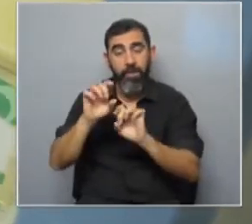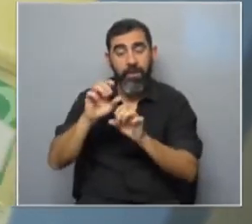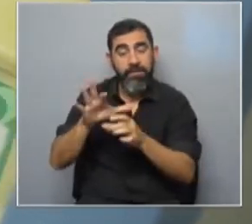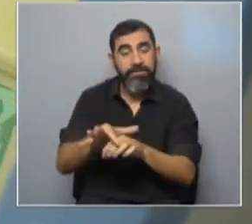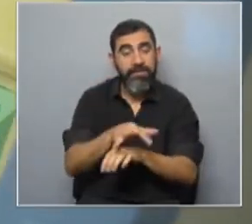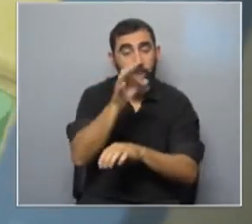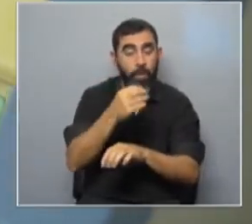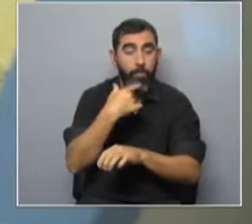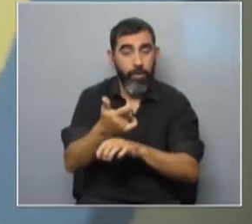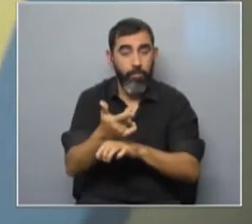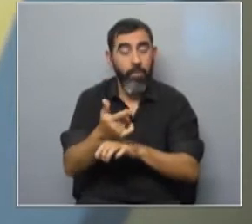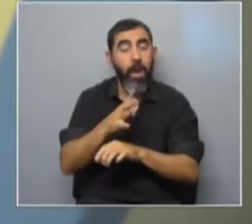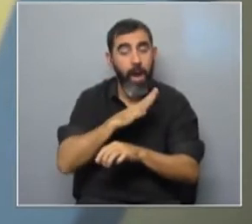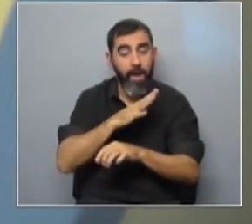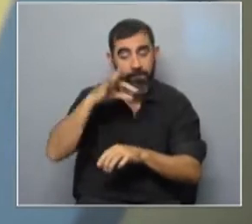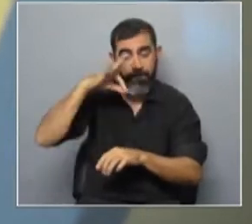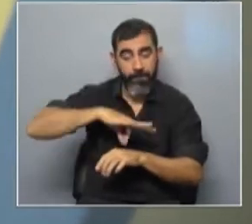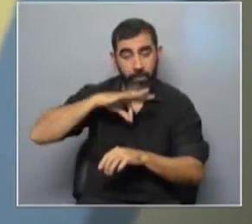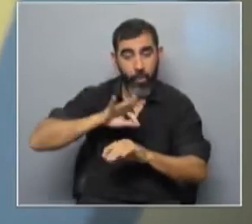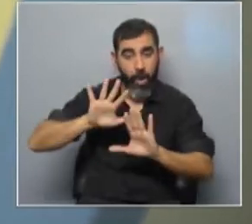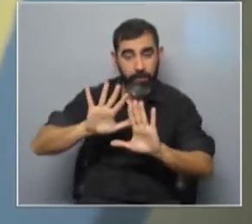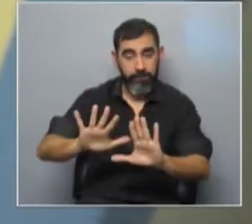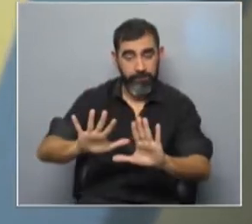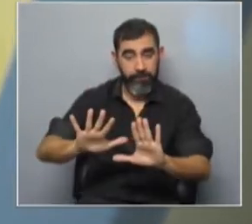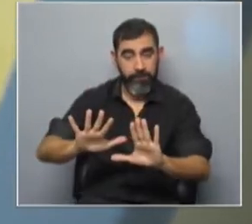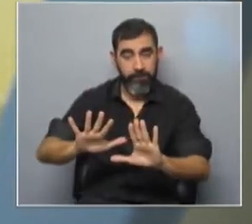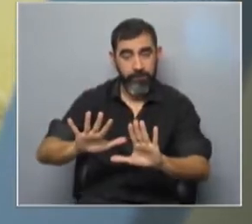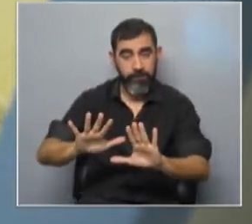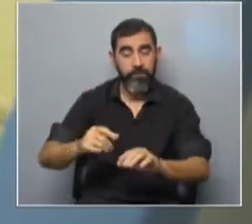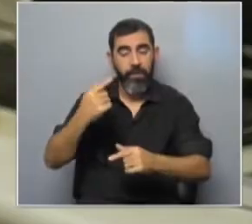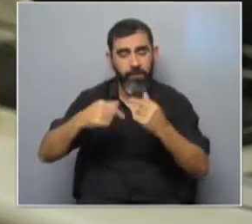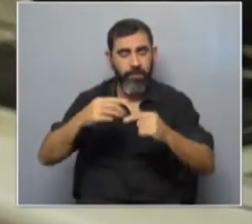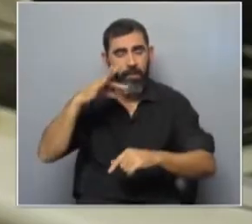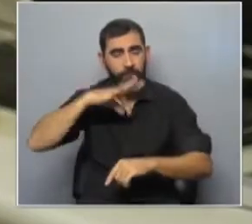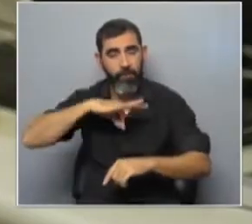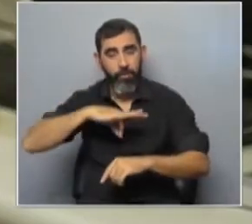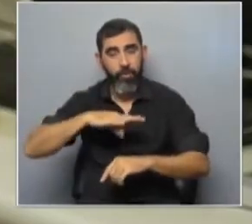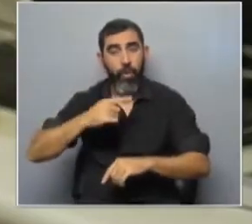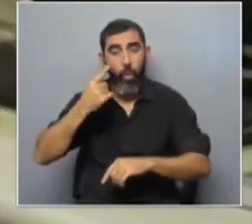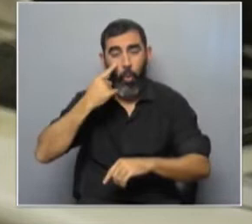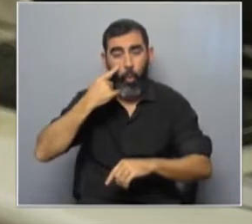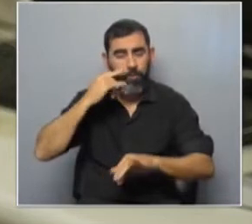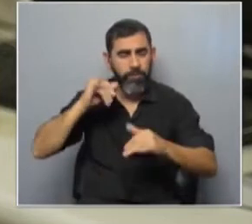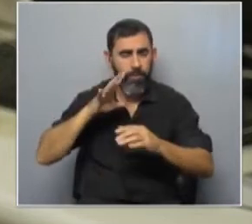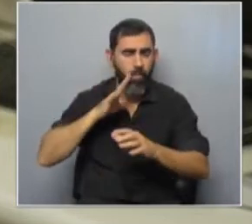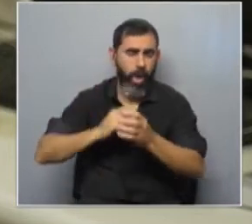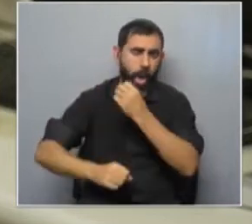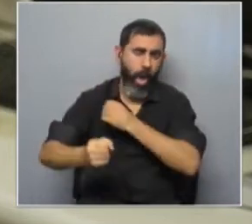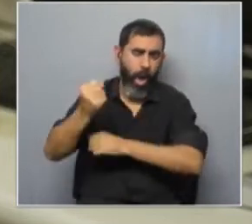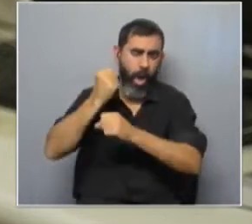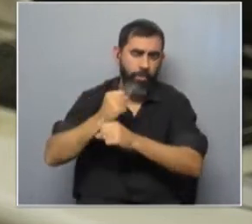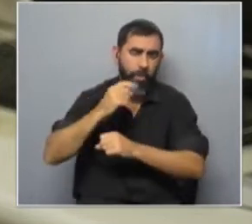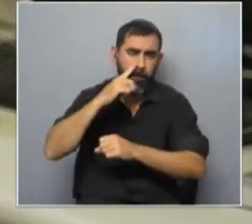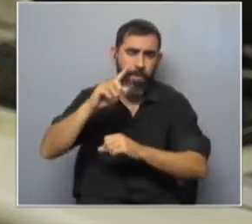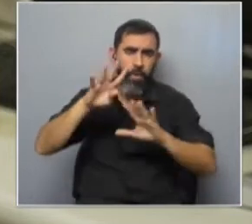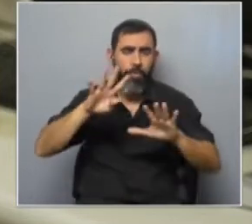células. Hay enterovirus, y esta es una característica de muchos enterovirus, que se conocen desde hace muchos años, desde los años